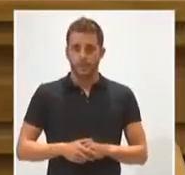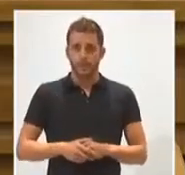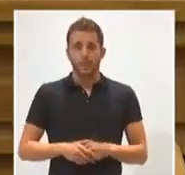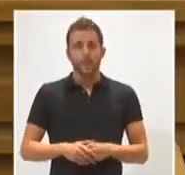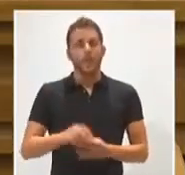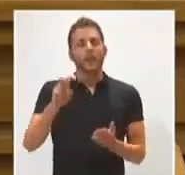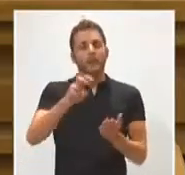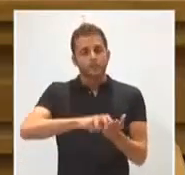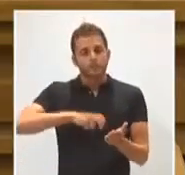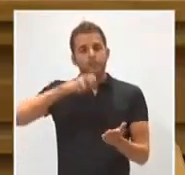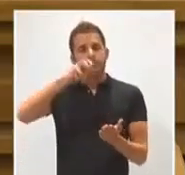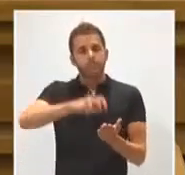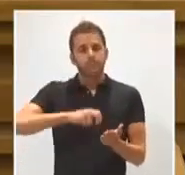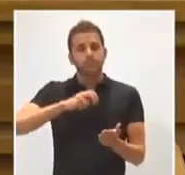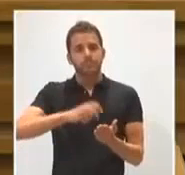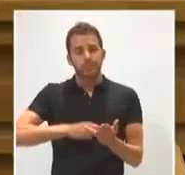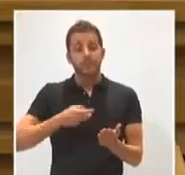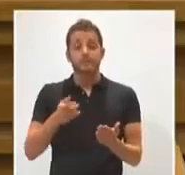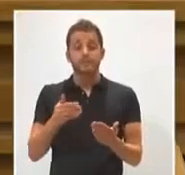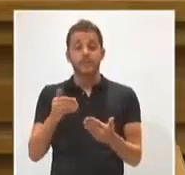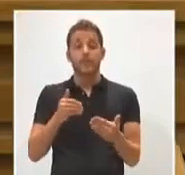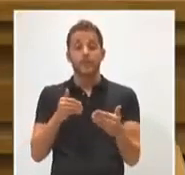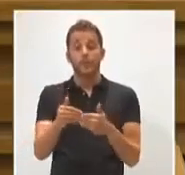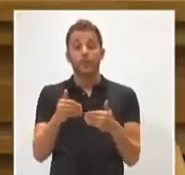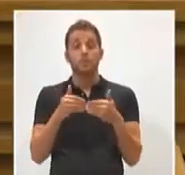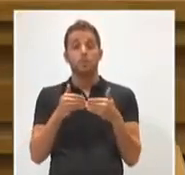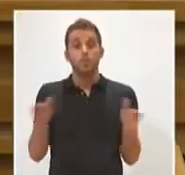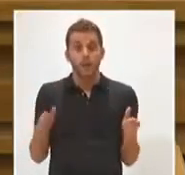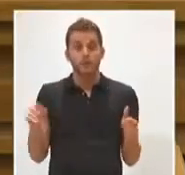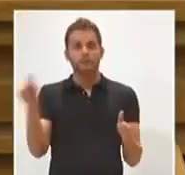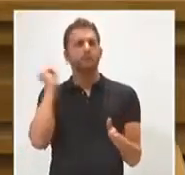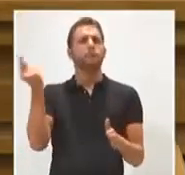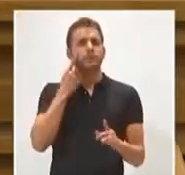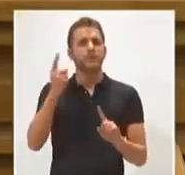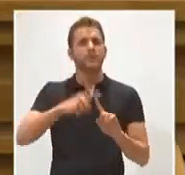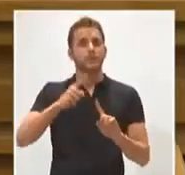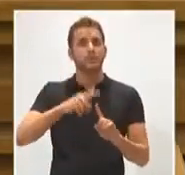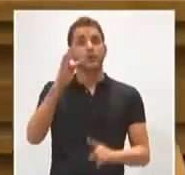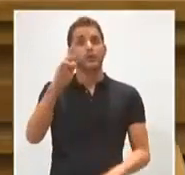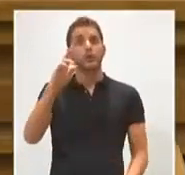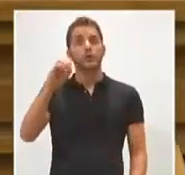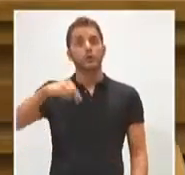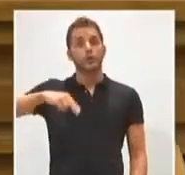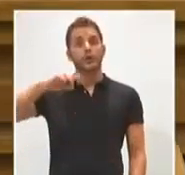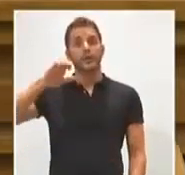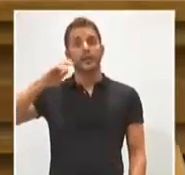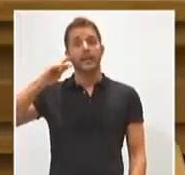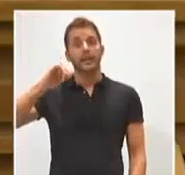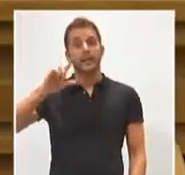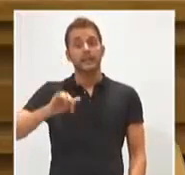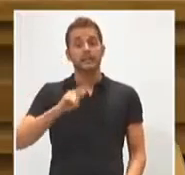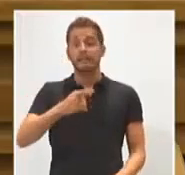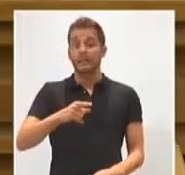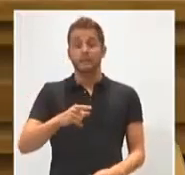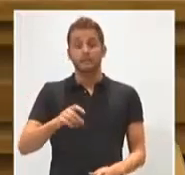excavaciones imprevistas pero muy bonitas con descubrimientos en toledo tornerías ya como centro en los primeros meses del